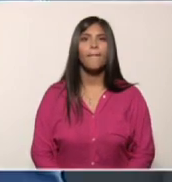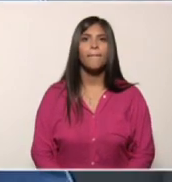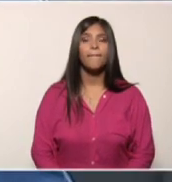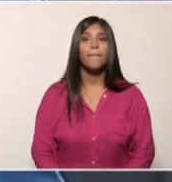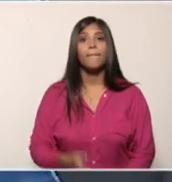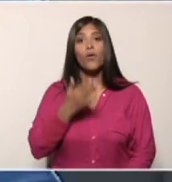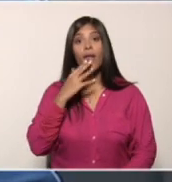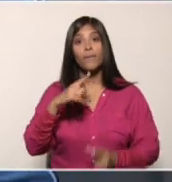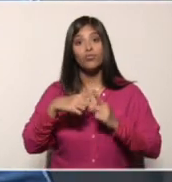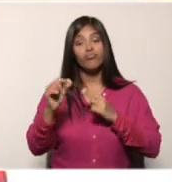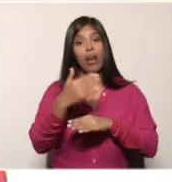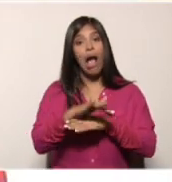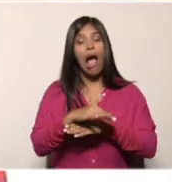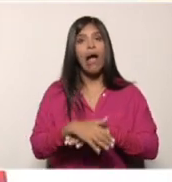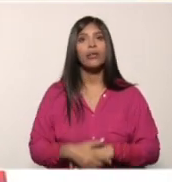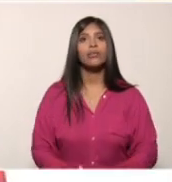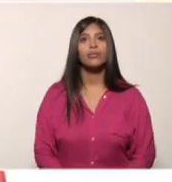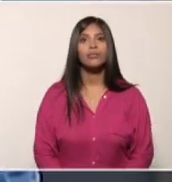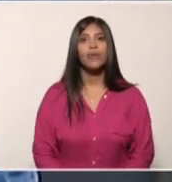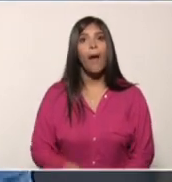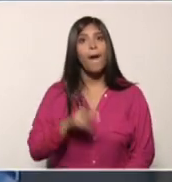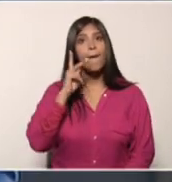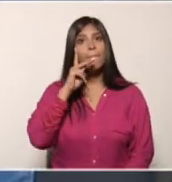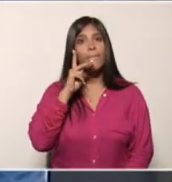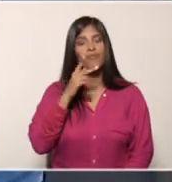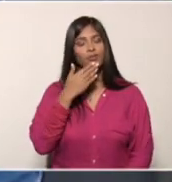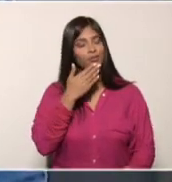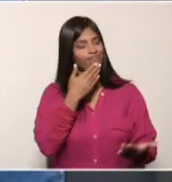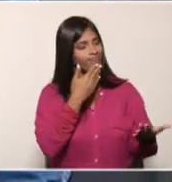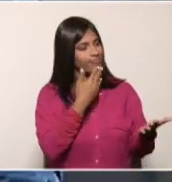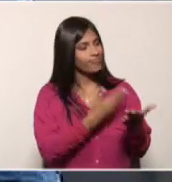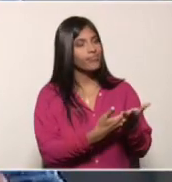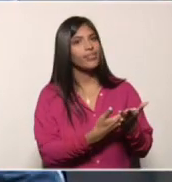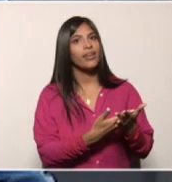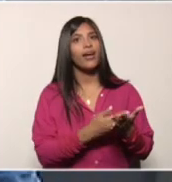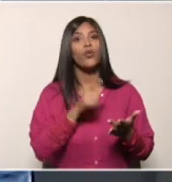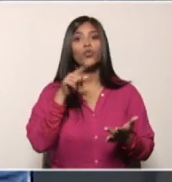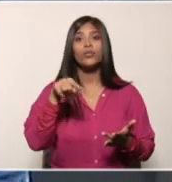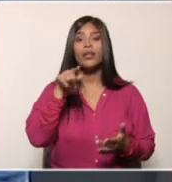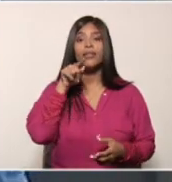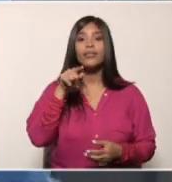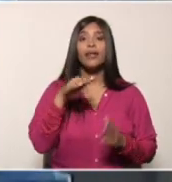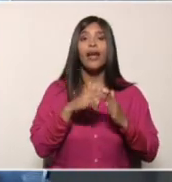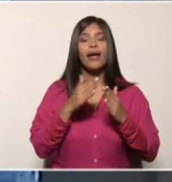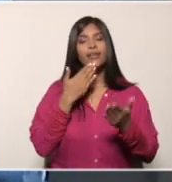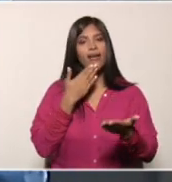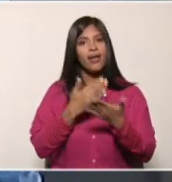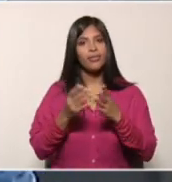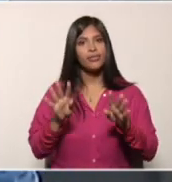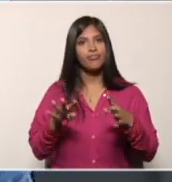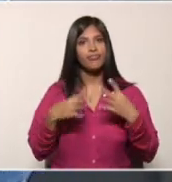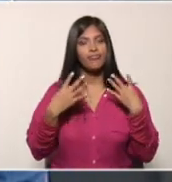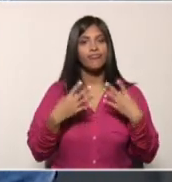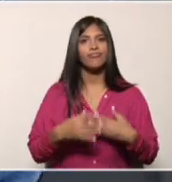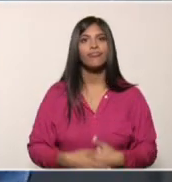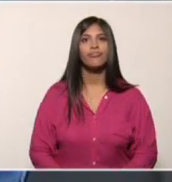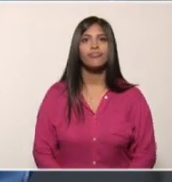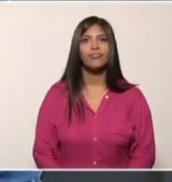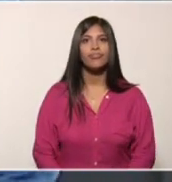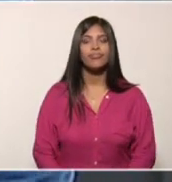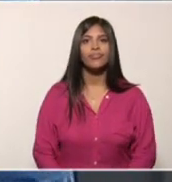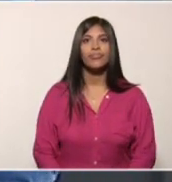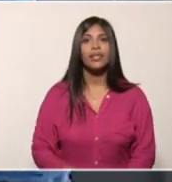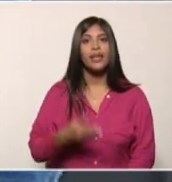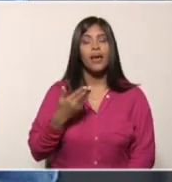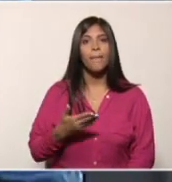salir, claro. Era el profesor Arturo Jiménez. Muchísimas gracias, profesor, y ustedes en casa Gracias además por acompañarnos en esta área de formación